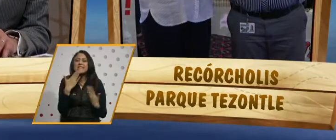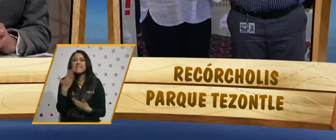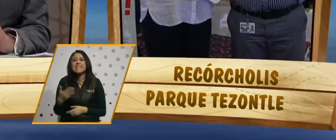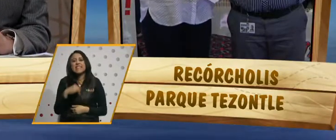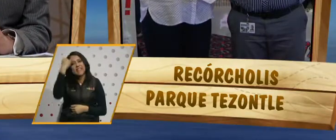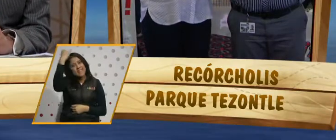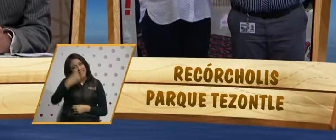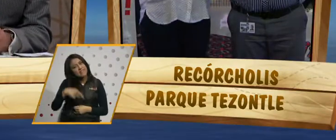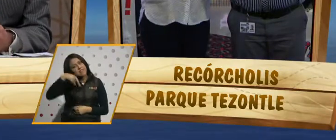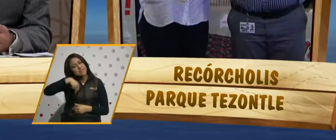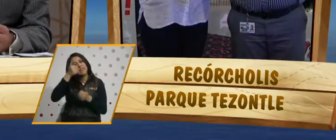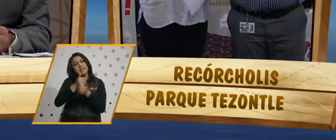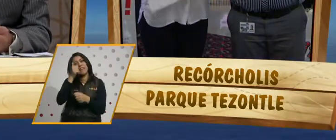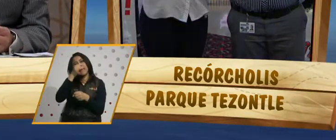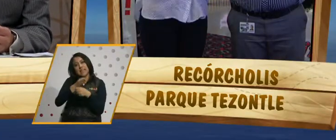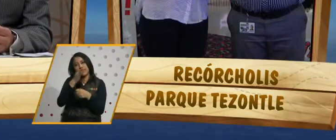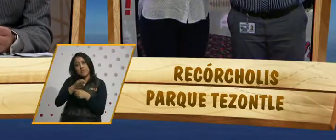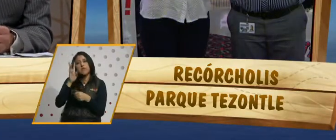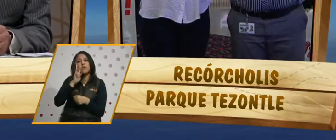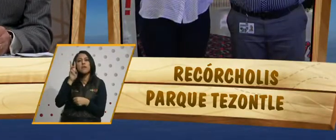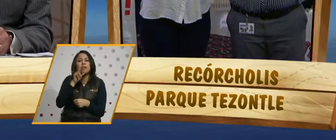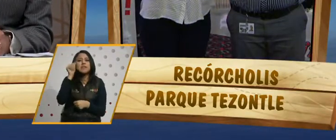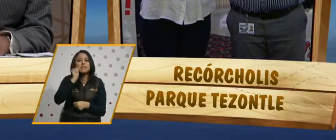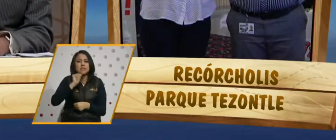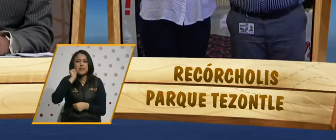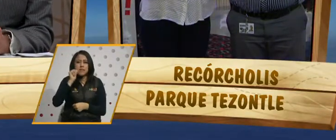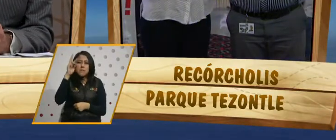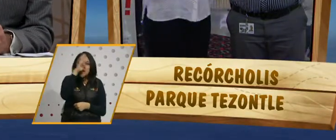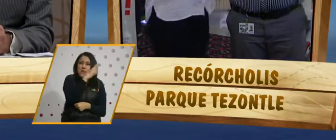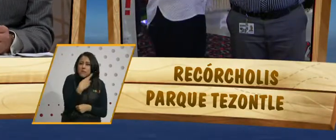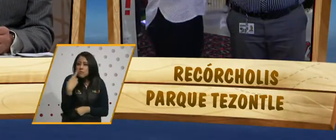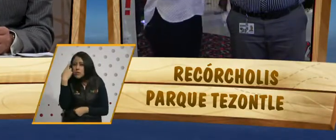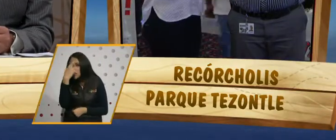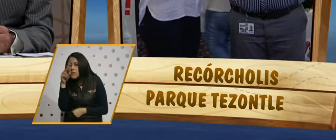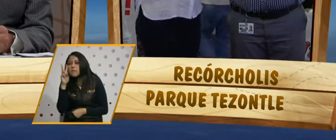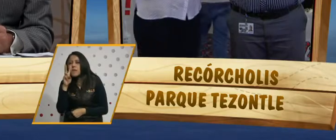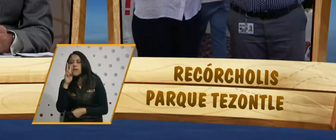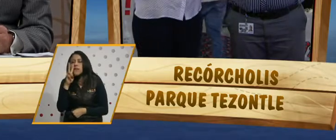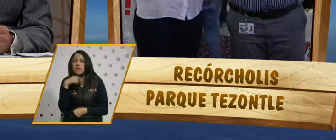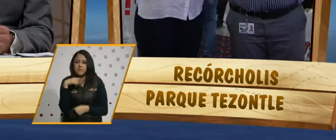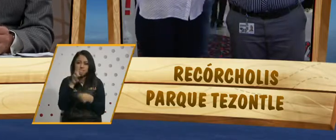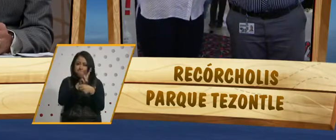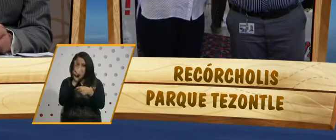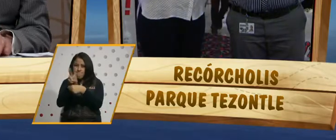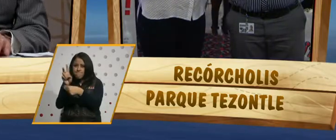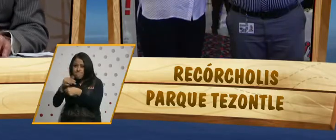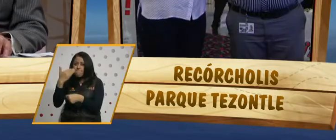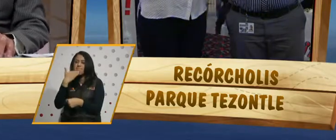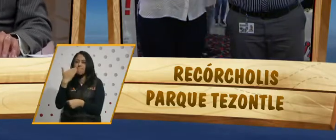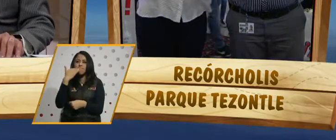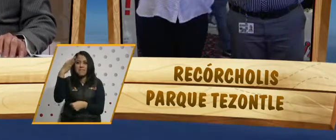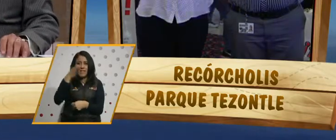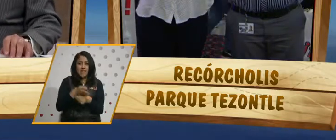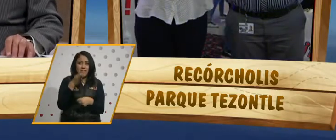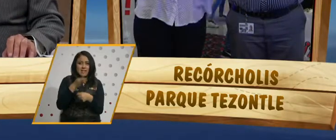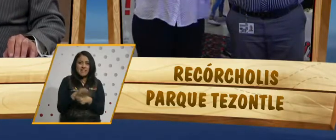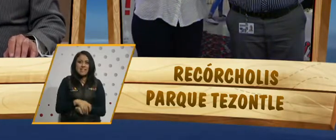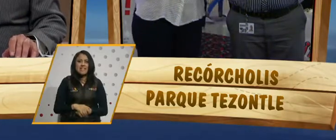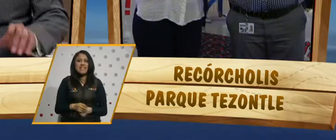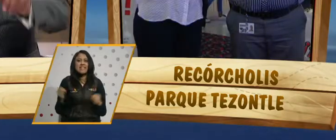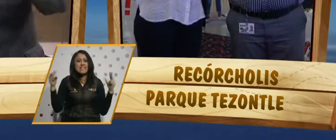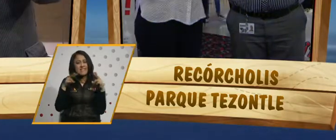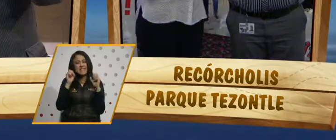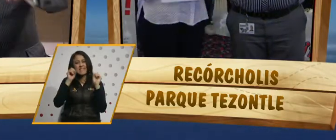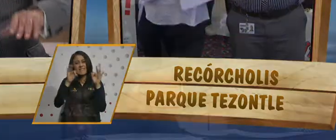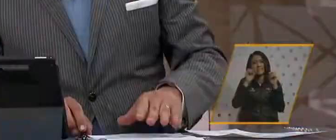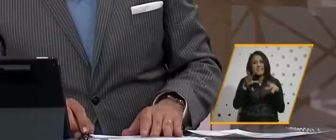yo me quedo aquí a supervisar, como siempre, ya lo sabe. Yo aquí, muy ordenadita, me quedo con Aarón. Y mientras gracias, regresamos